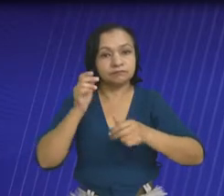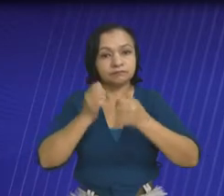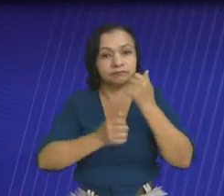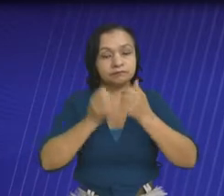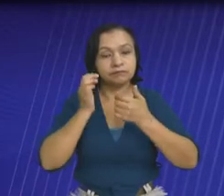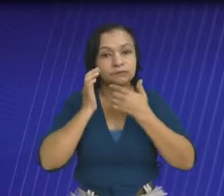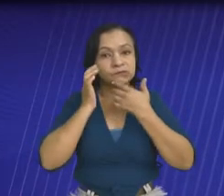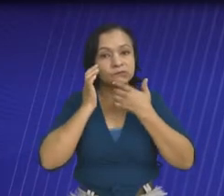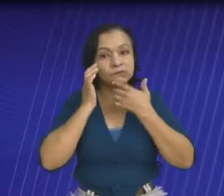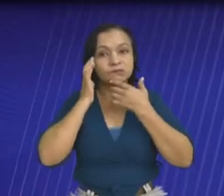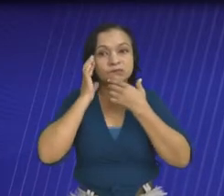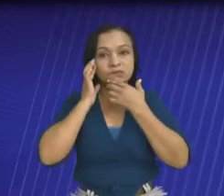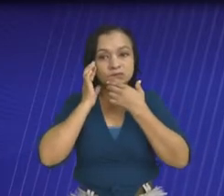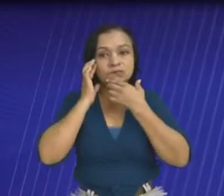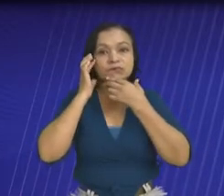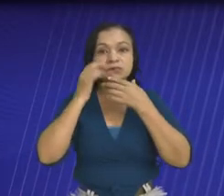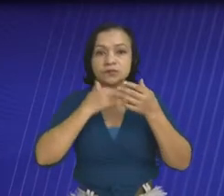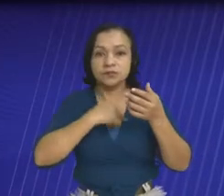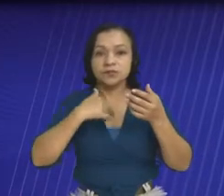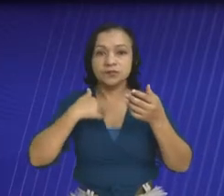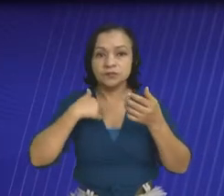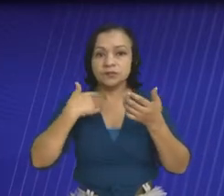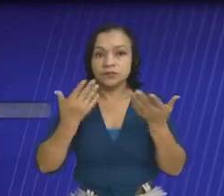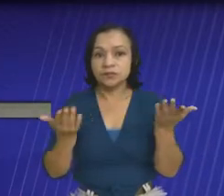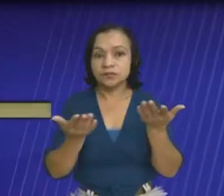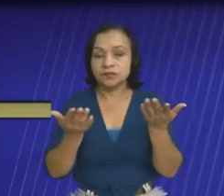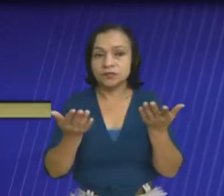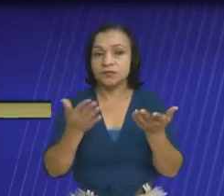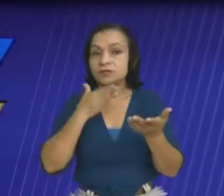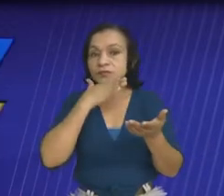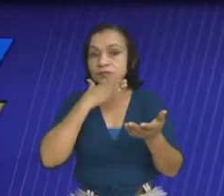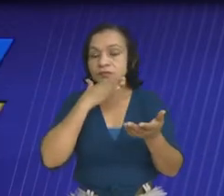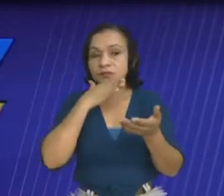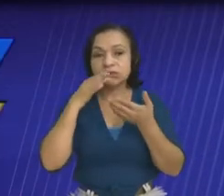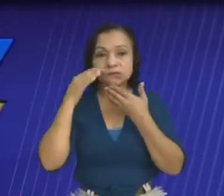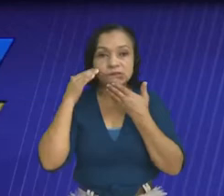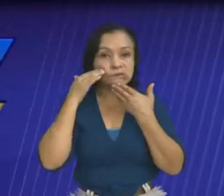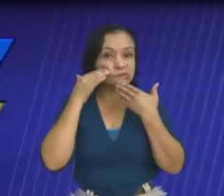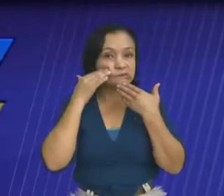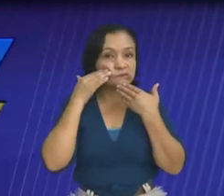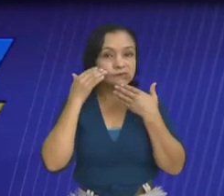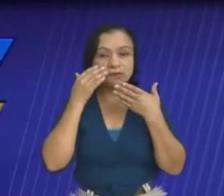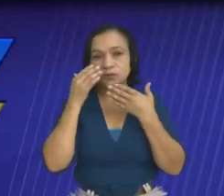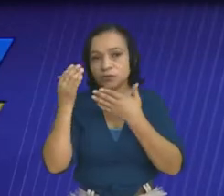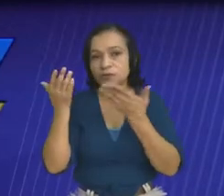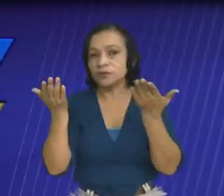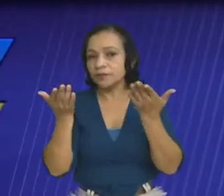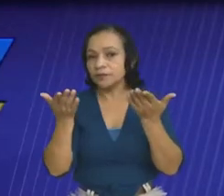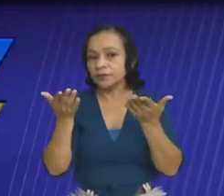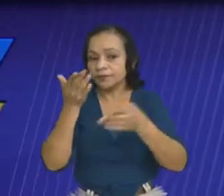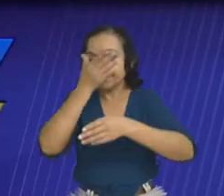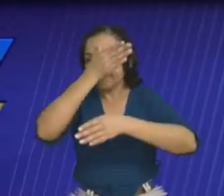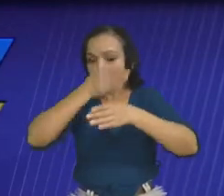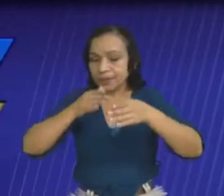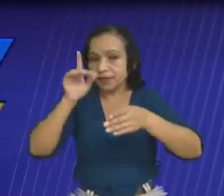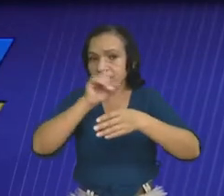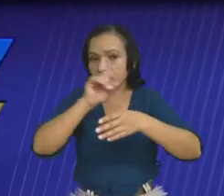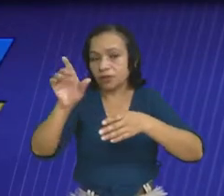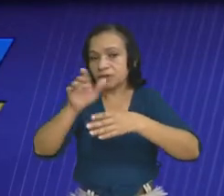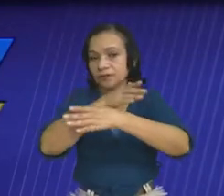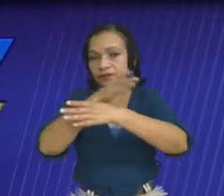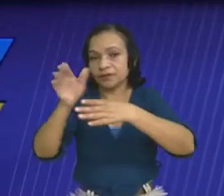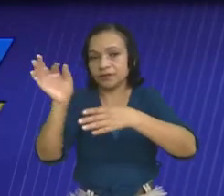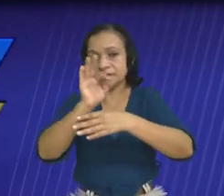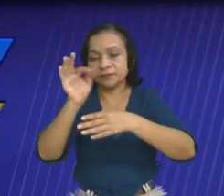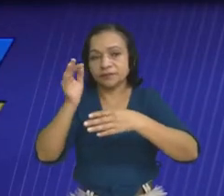trauma diferente y que le ha generado algún tipo de complejidad distinta, no la amputación precisamente. Realmente pueden haber, por